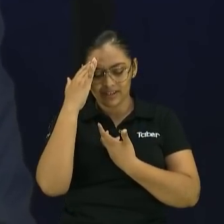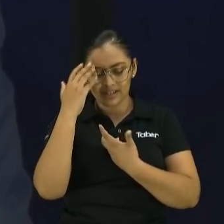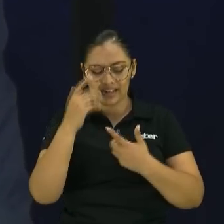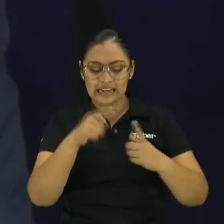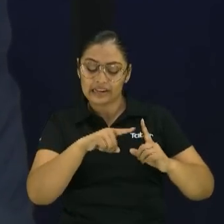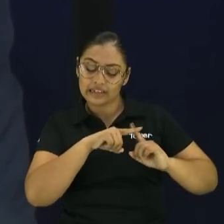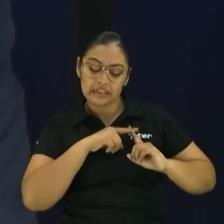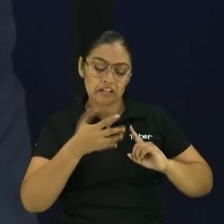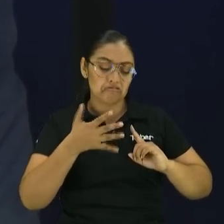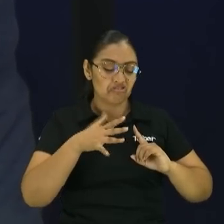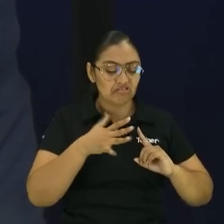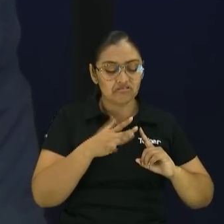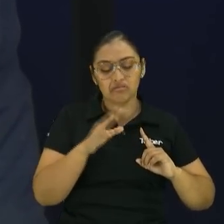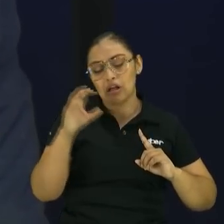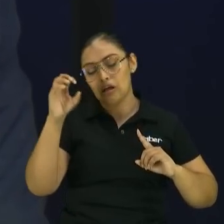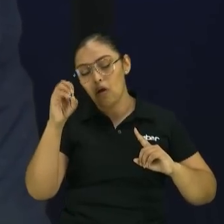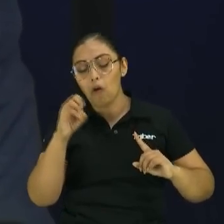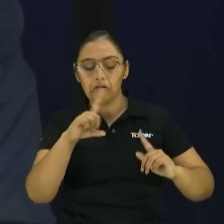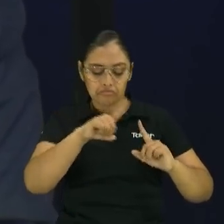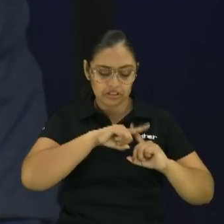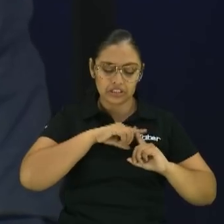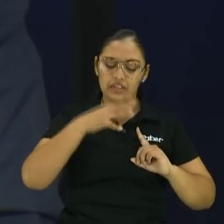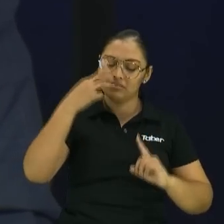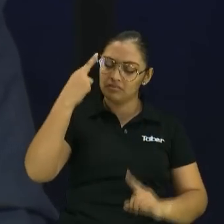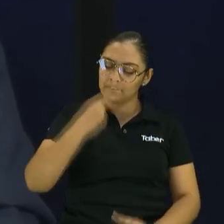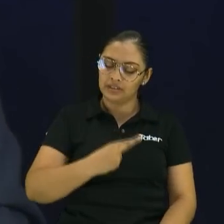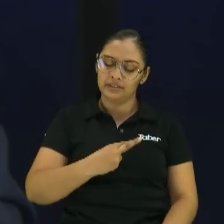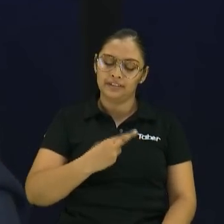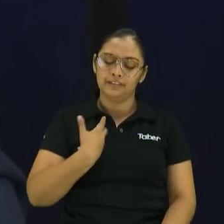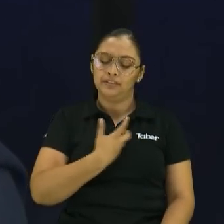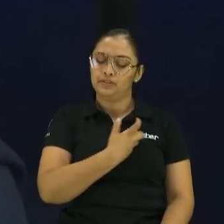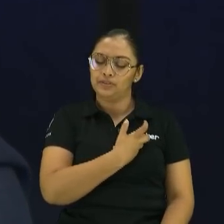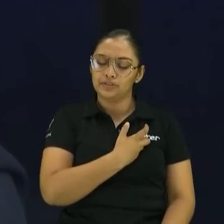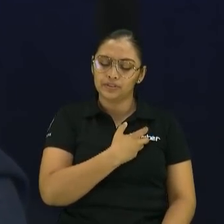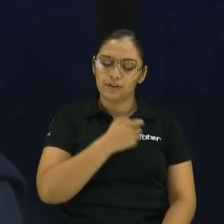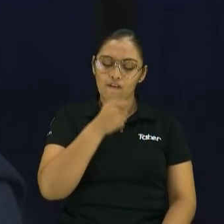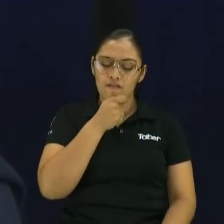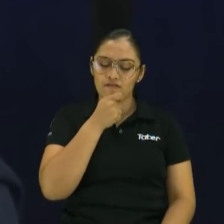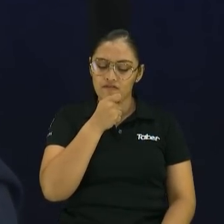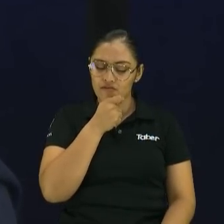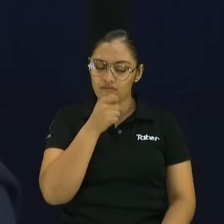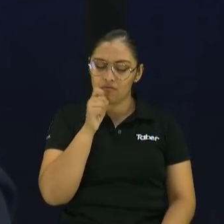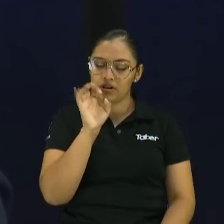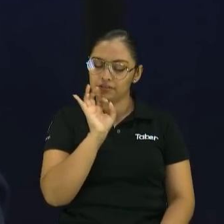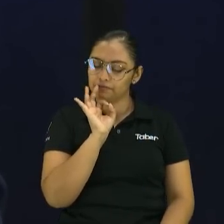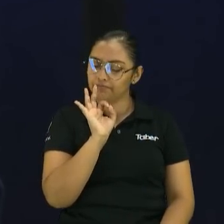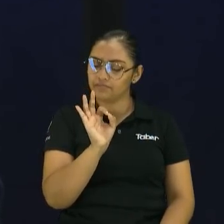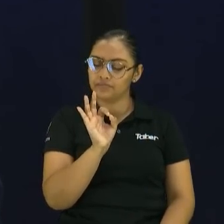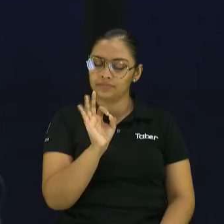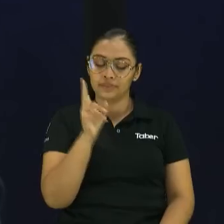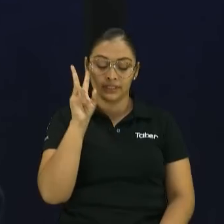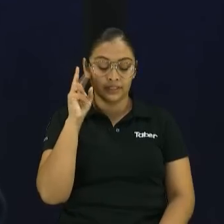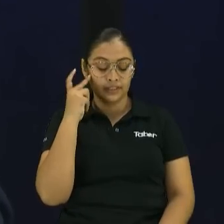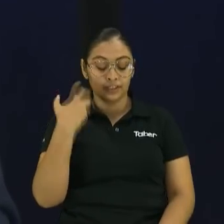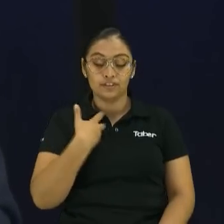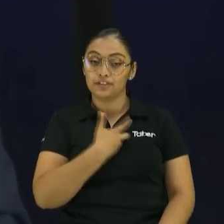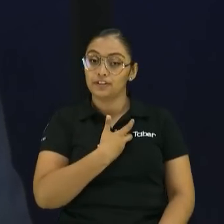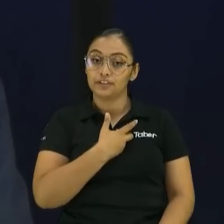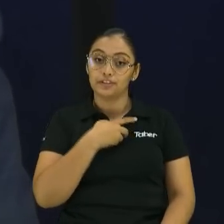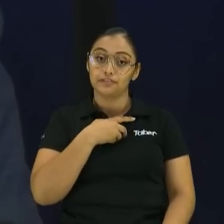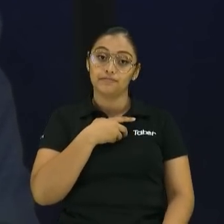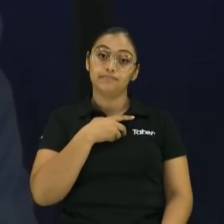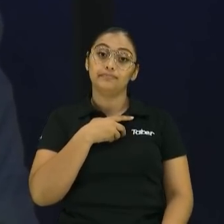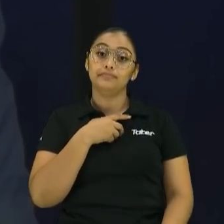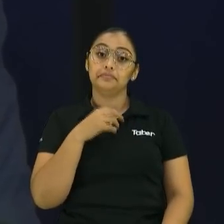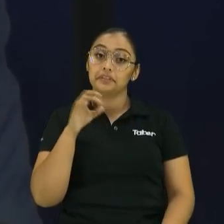o somos calientes amigo la buena noticia es que aún estamos a tiempo como dice el adagio mientras Hay